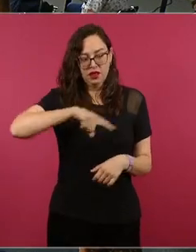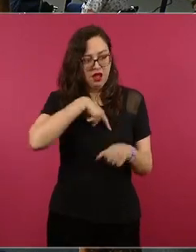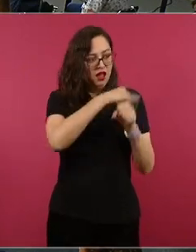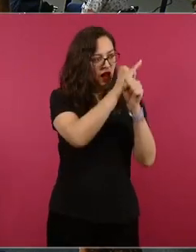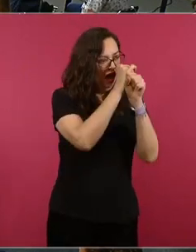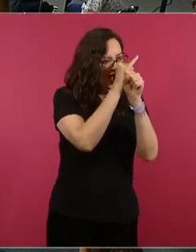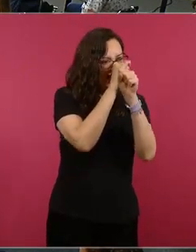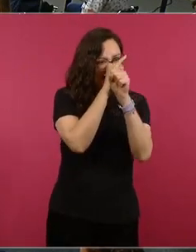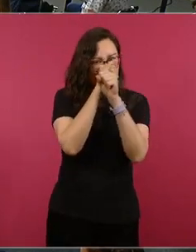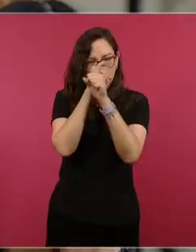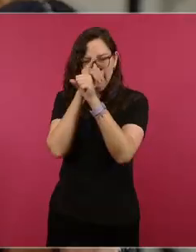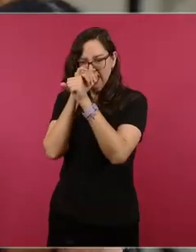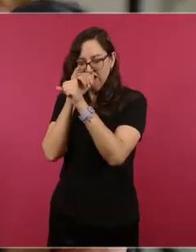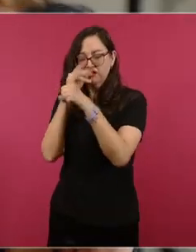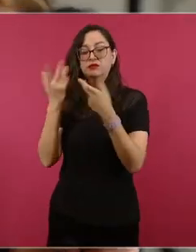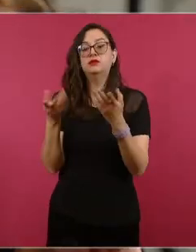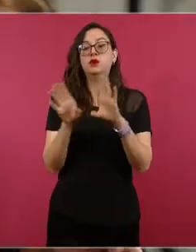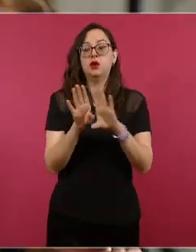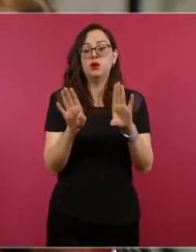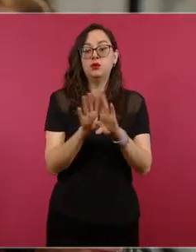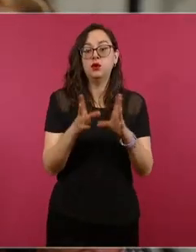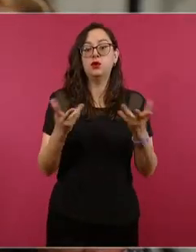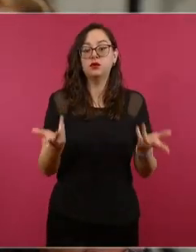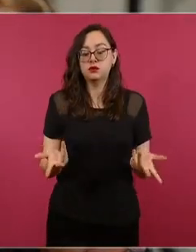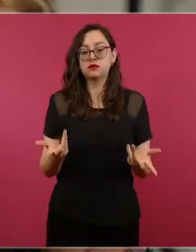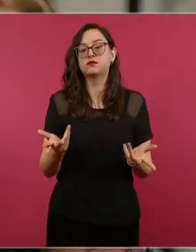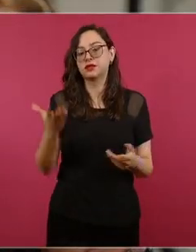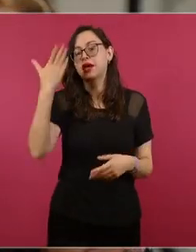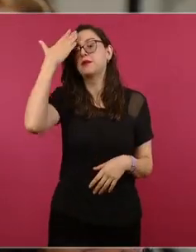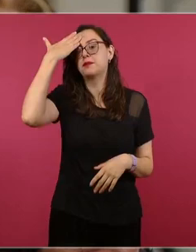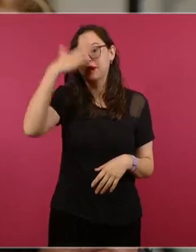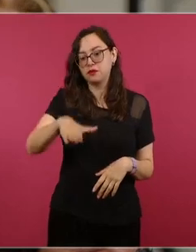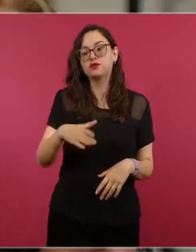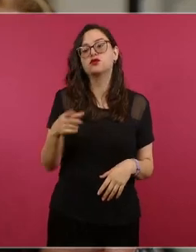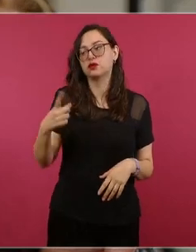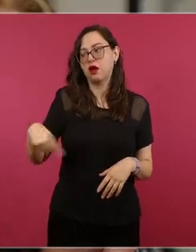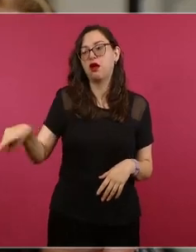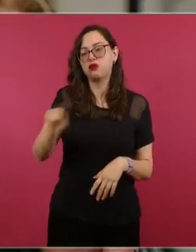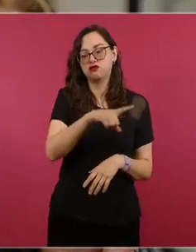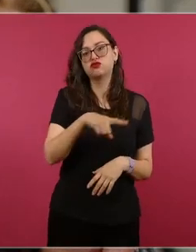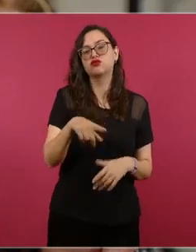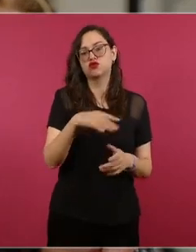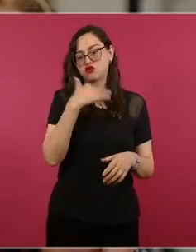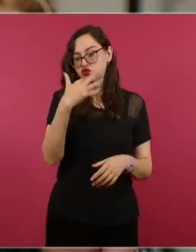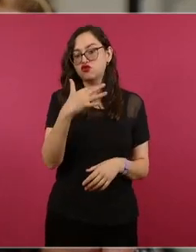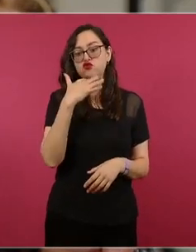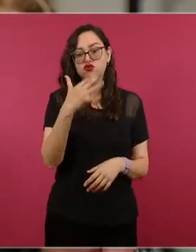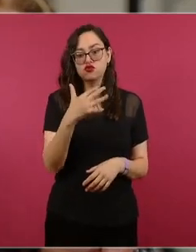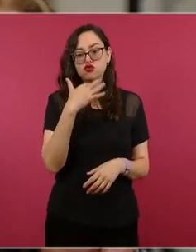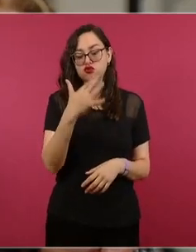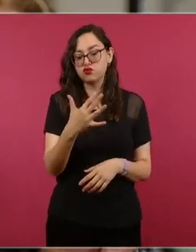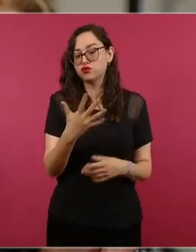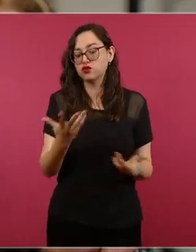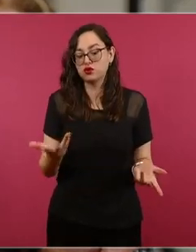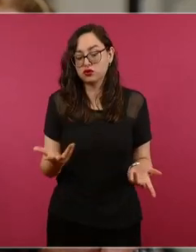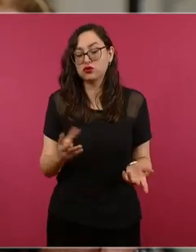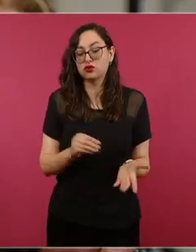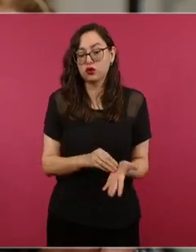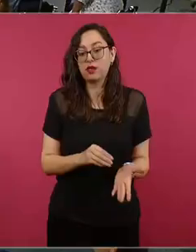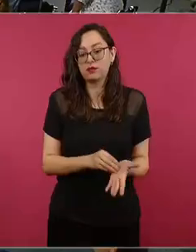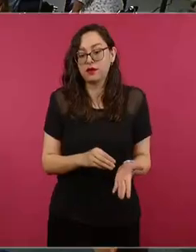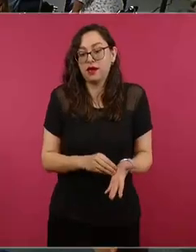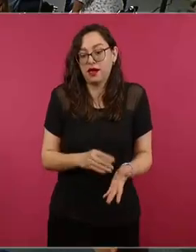ir y investigar y preguntamos, y por todos es sabido que esta gente opera de esta manera. Esto es de importancia